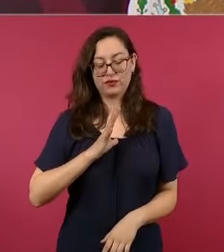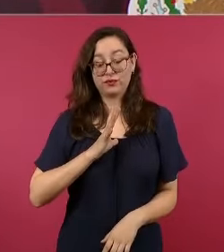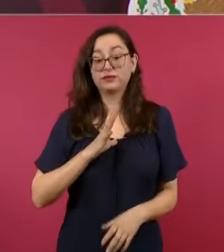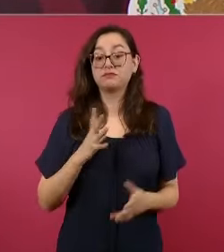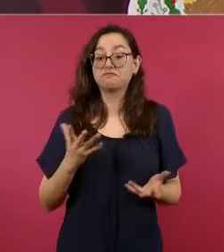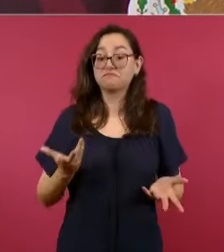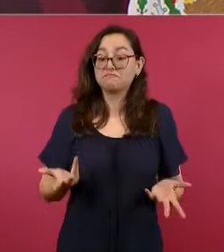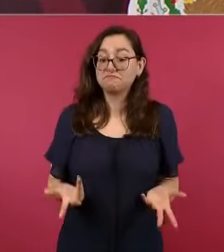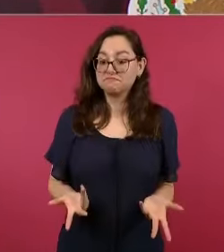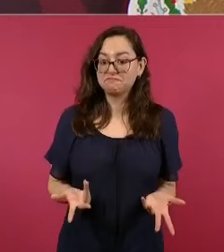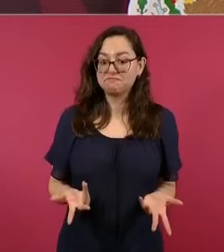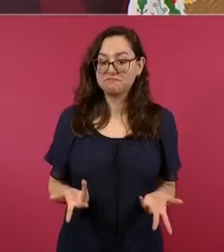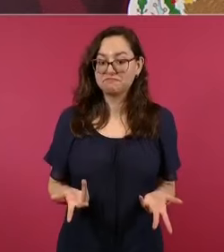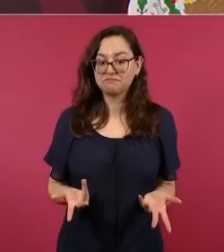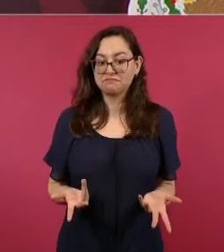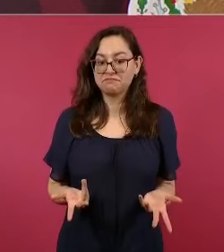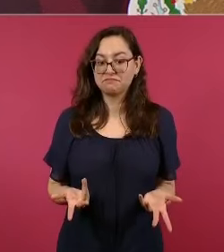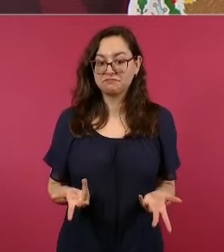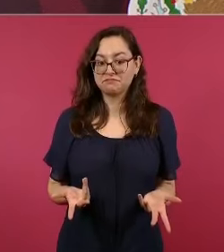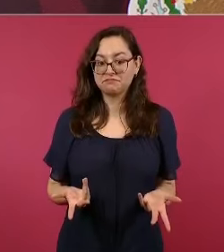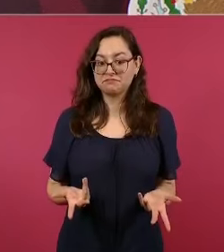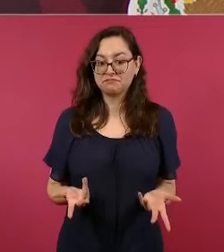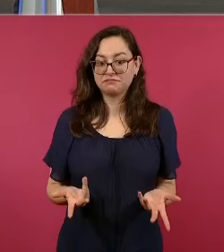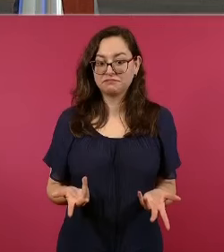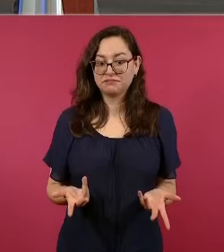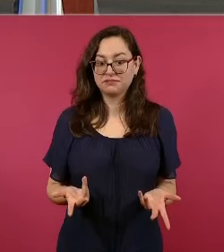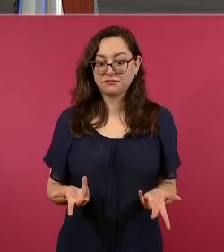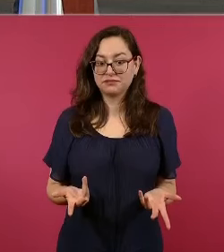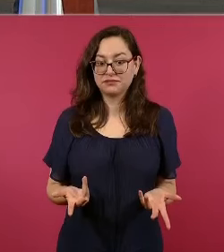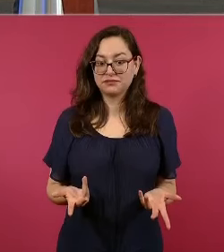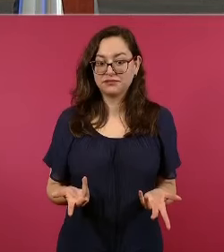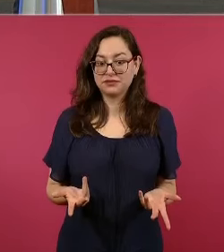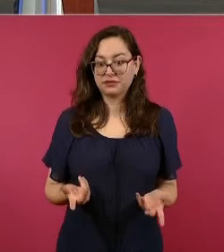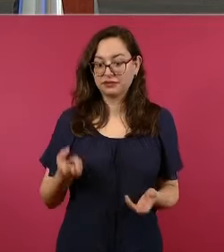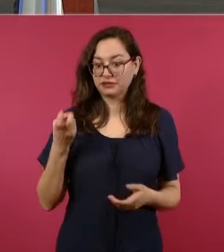Entonces eso hay que